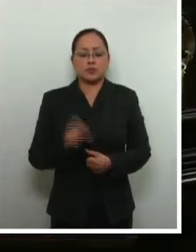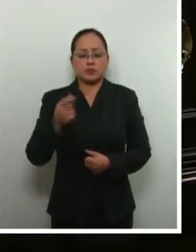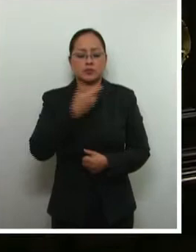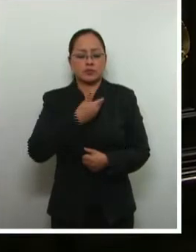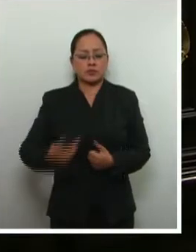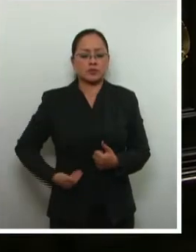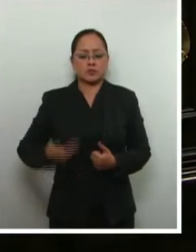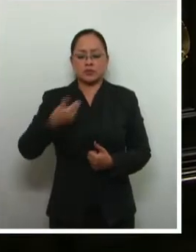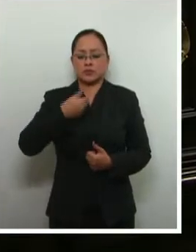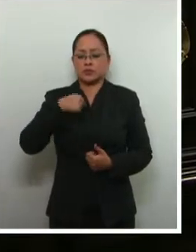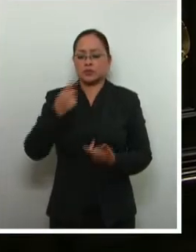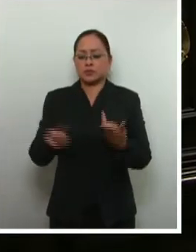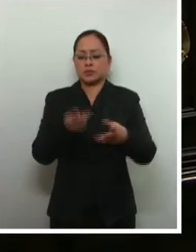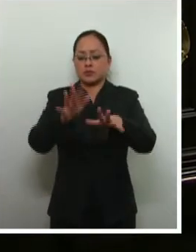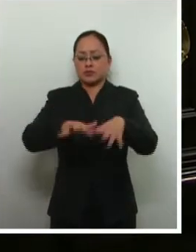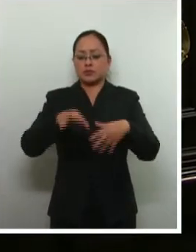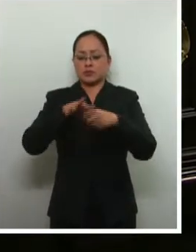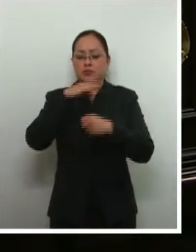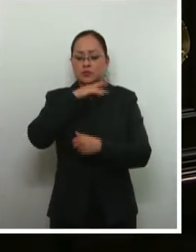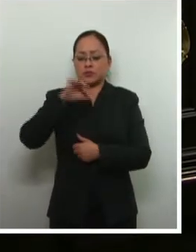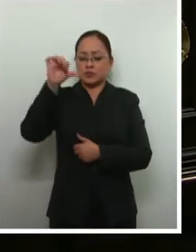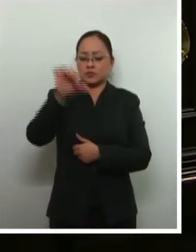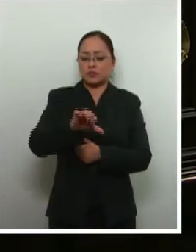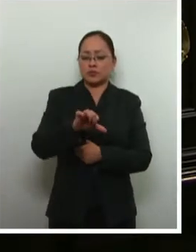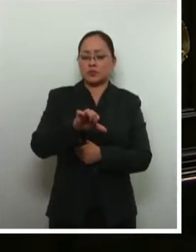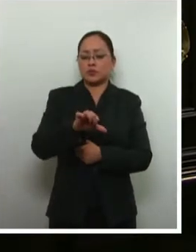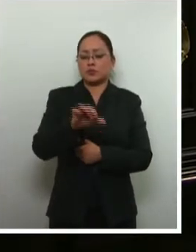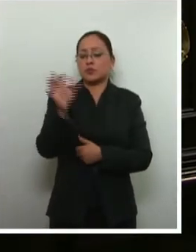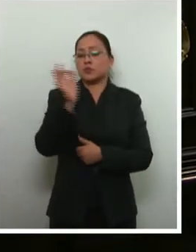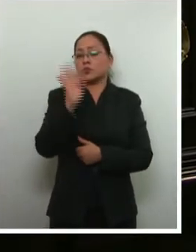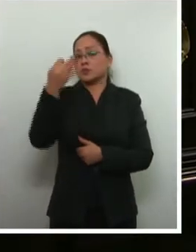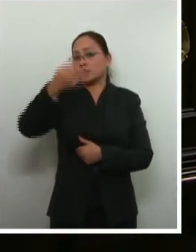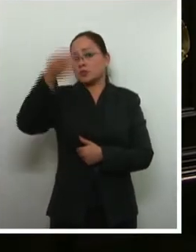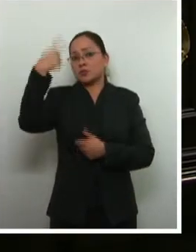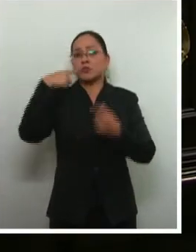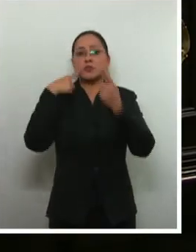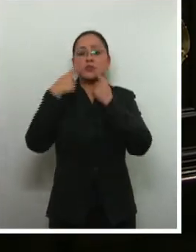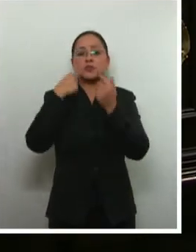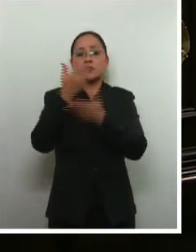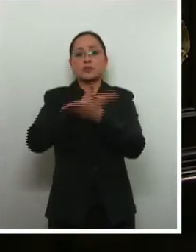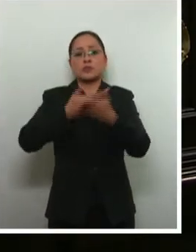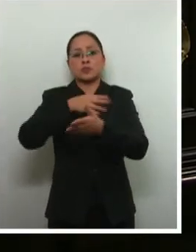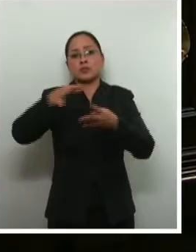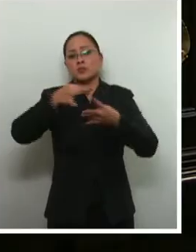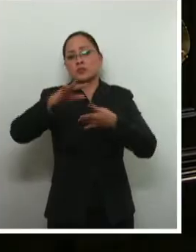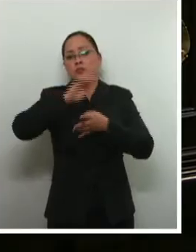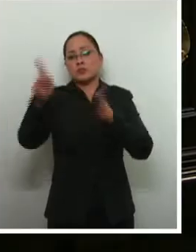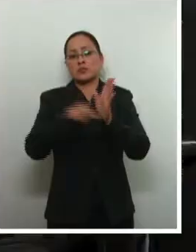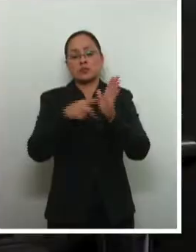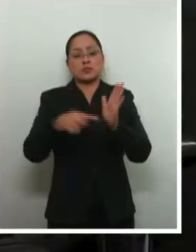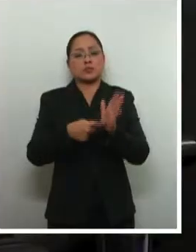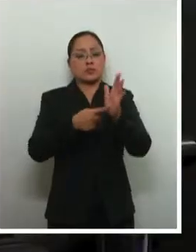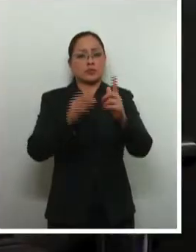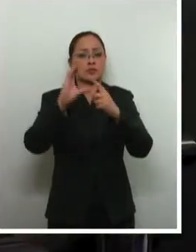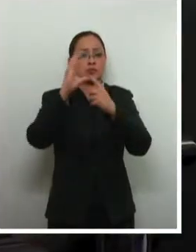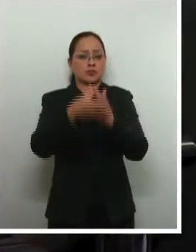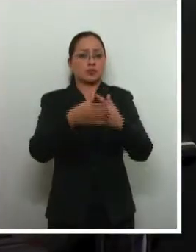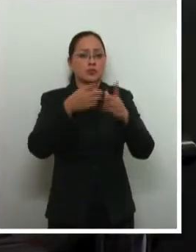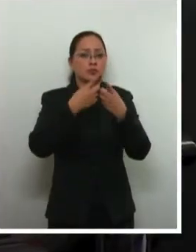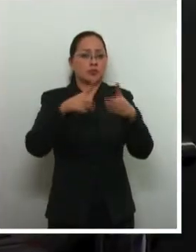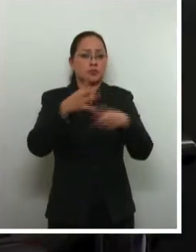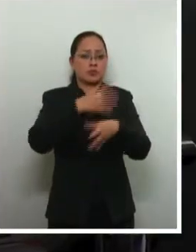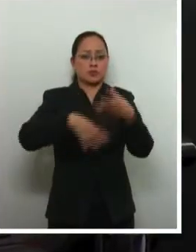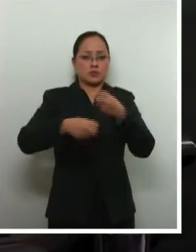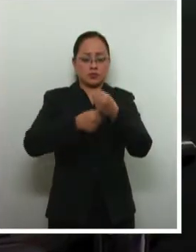de la Presidencia, en votación económica se consulta a la Asamblea si se admiten a discusión las reservas presentadas por la Comisión de